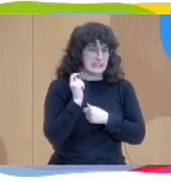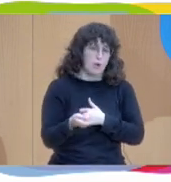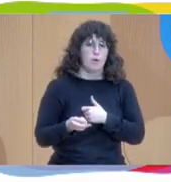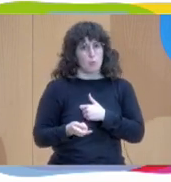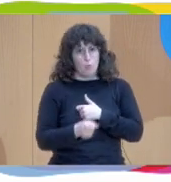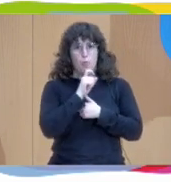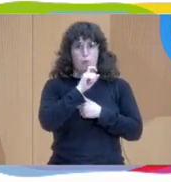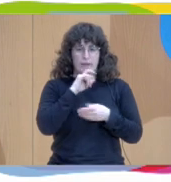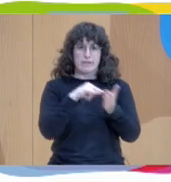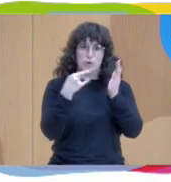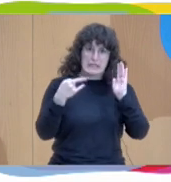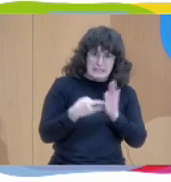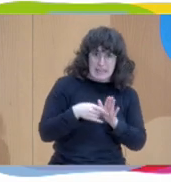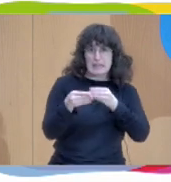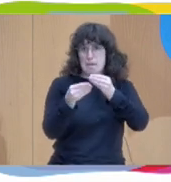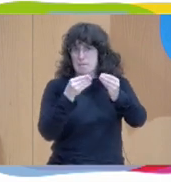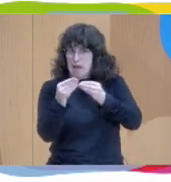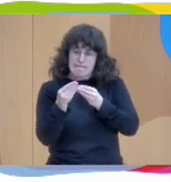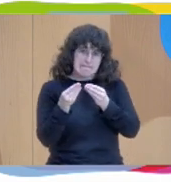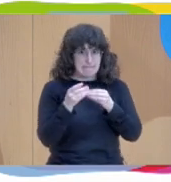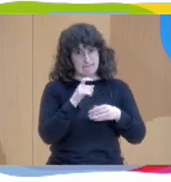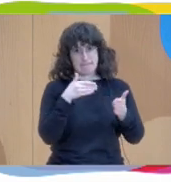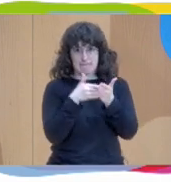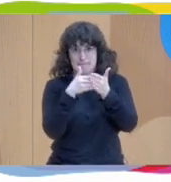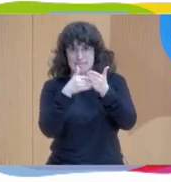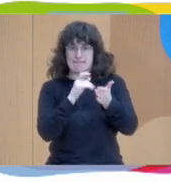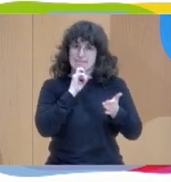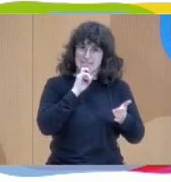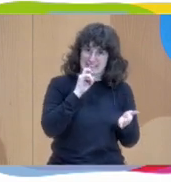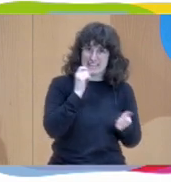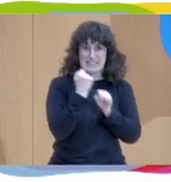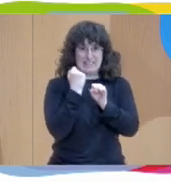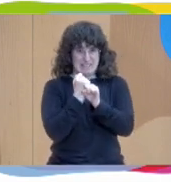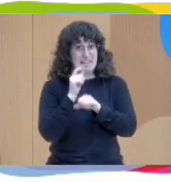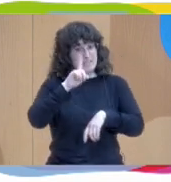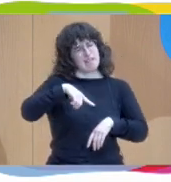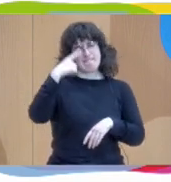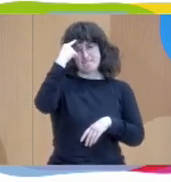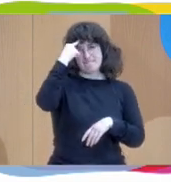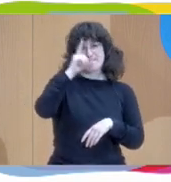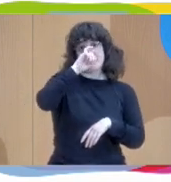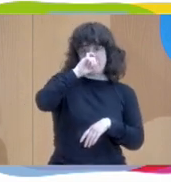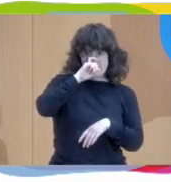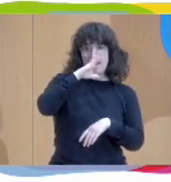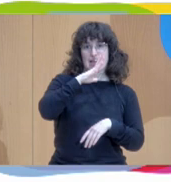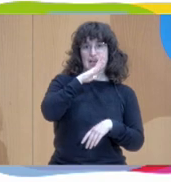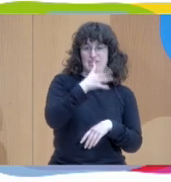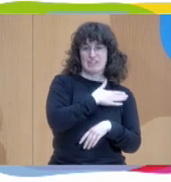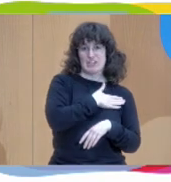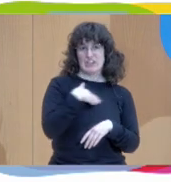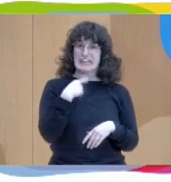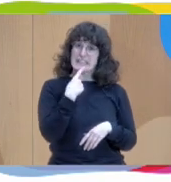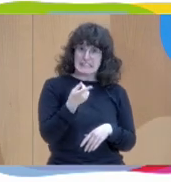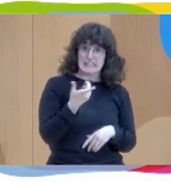materiales para poder realizar el trabajo quiero eh recordarlas también para decirles que entre todos y todas